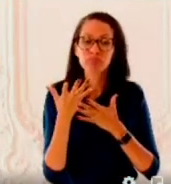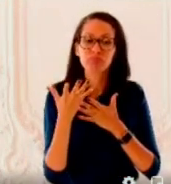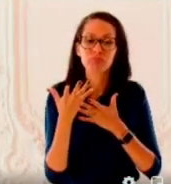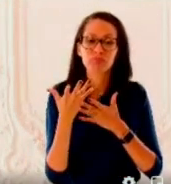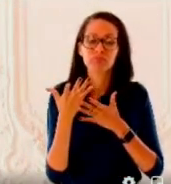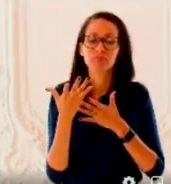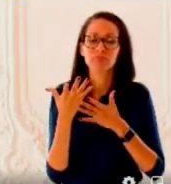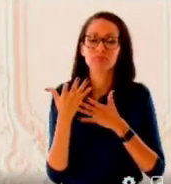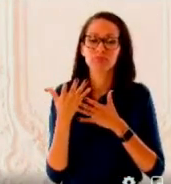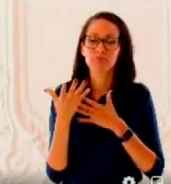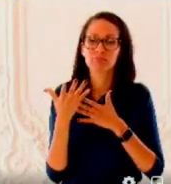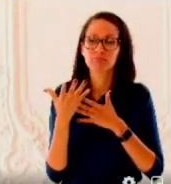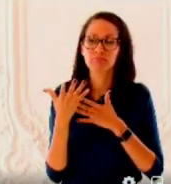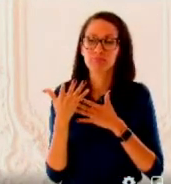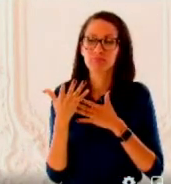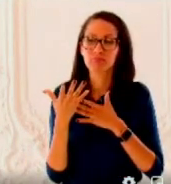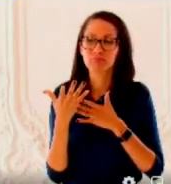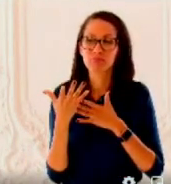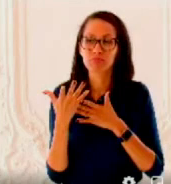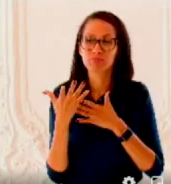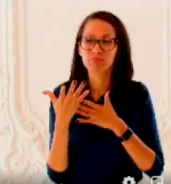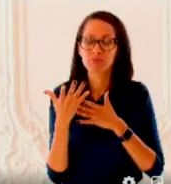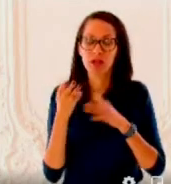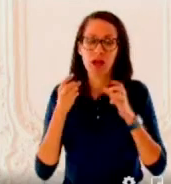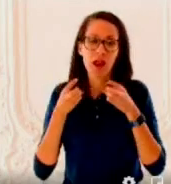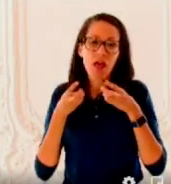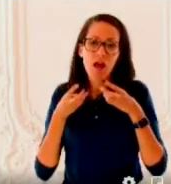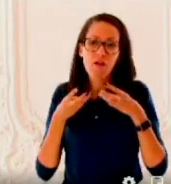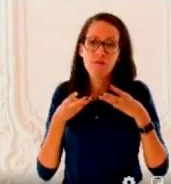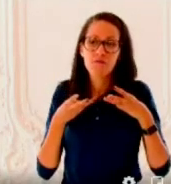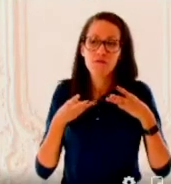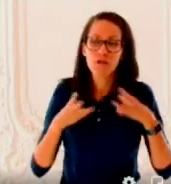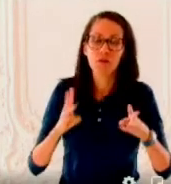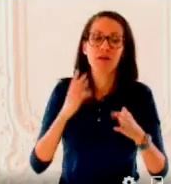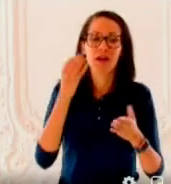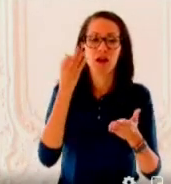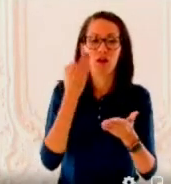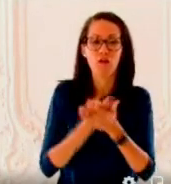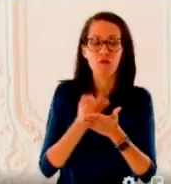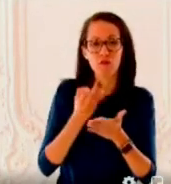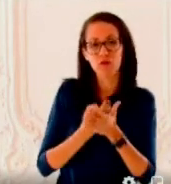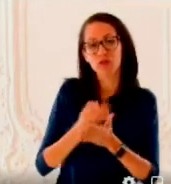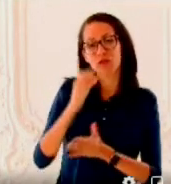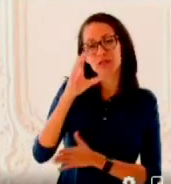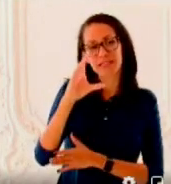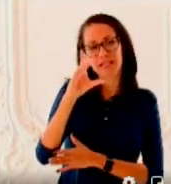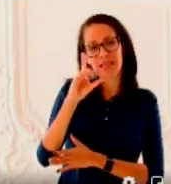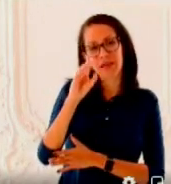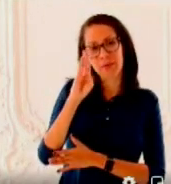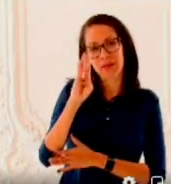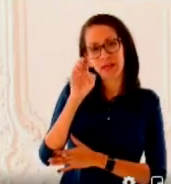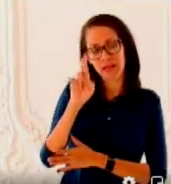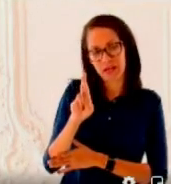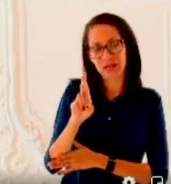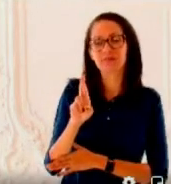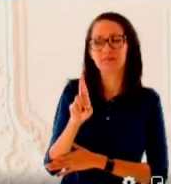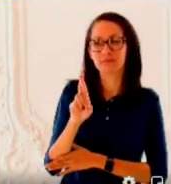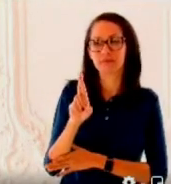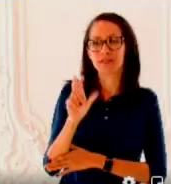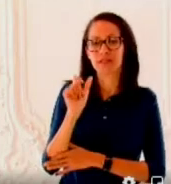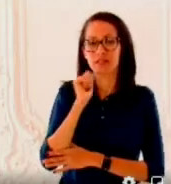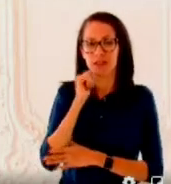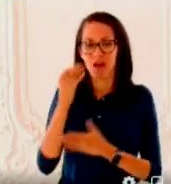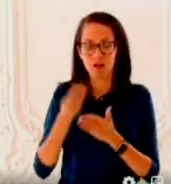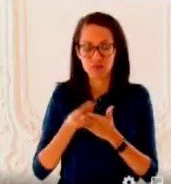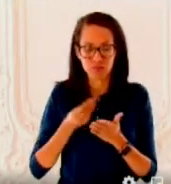dirigida a la forma y manera en que los fondos CDBG-DR se han estado